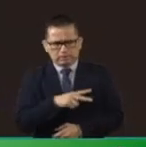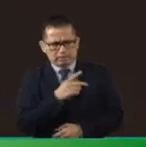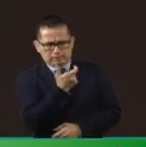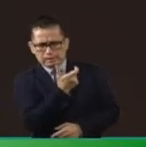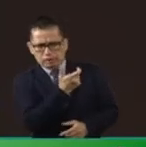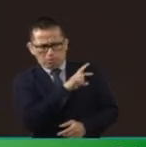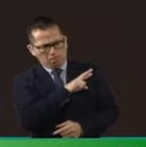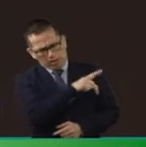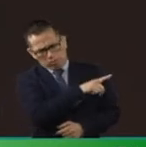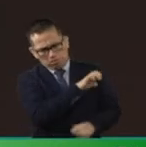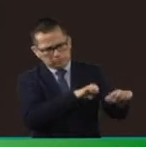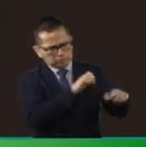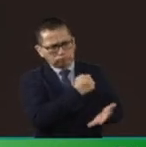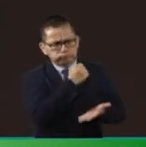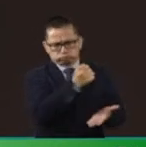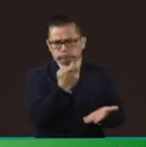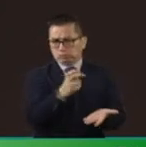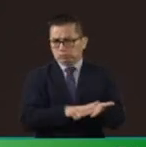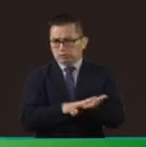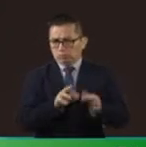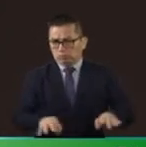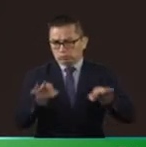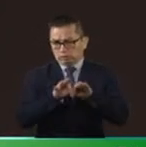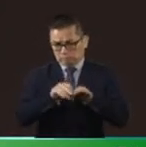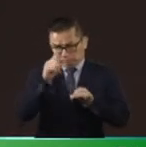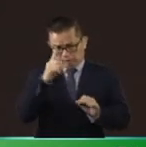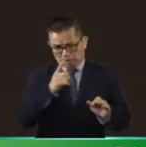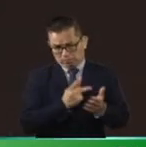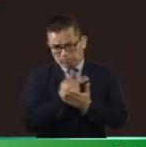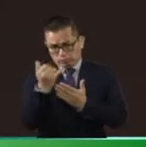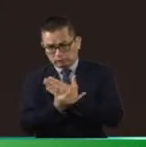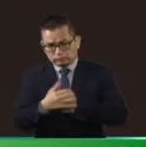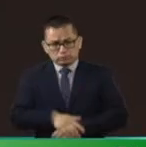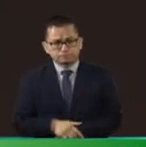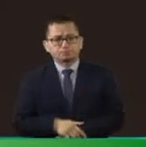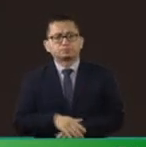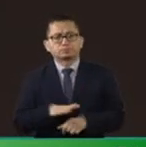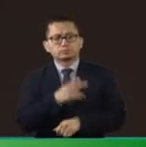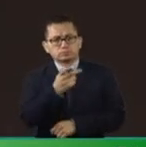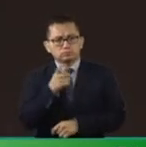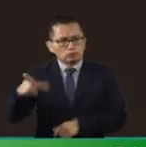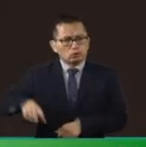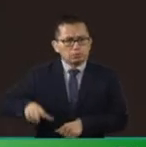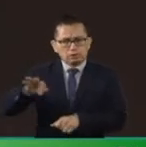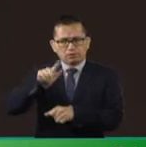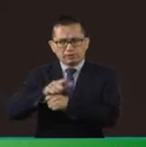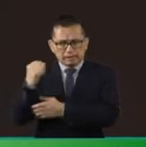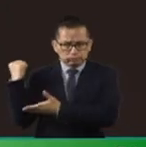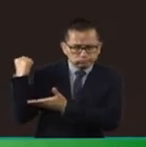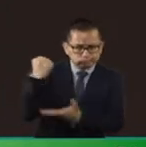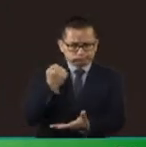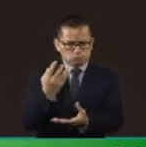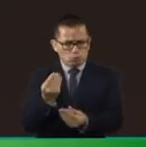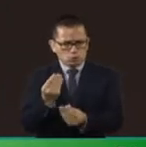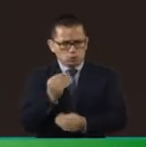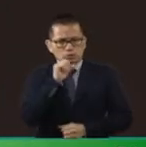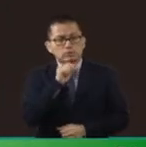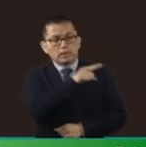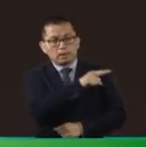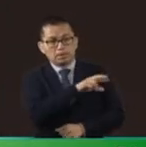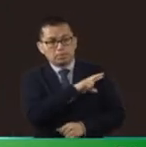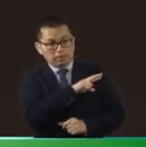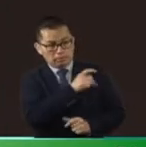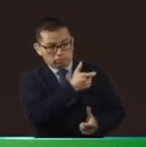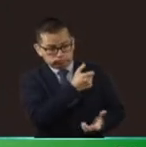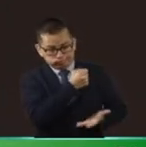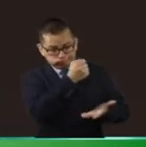como consolidamos la línea 4, donde el gobierno federal invirtió gran cantidad de recursos, el Estado, pero también la inversión